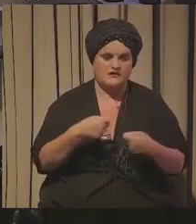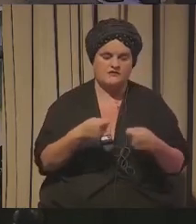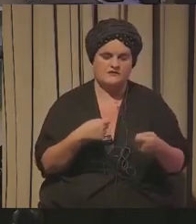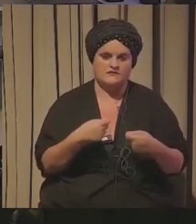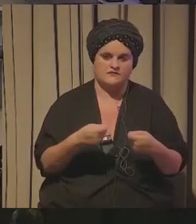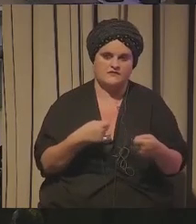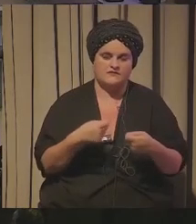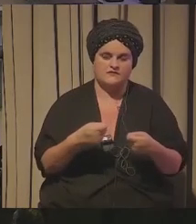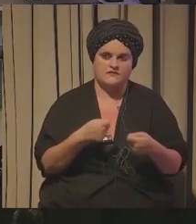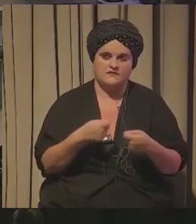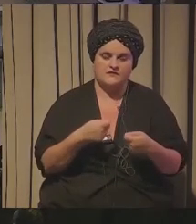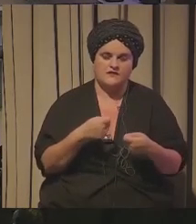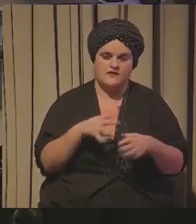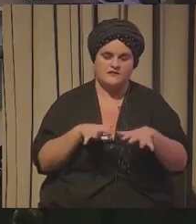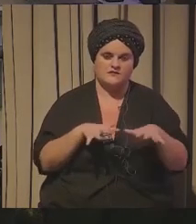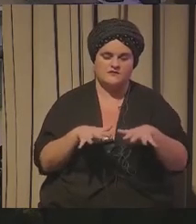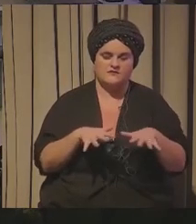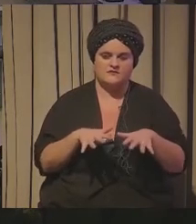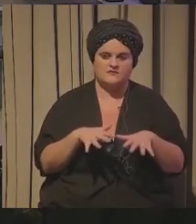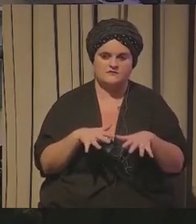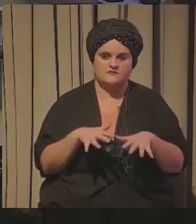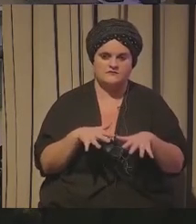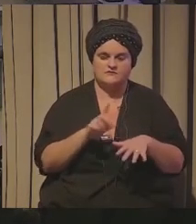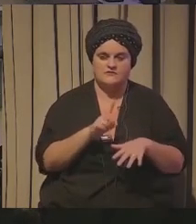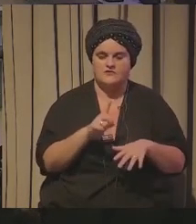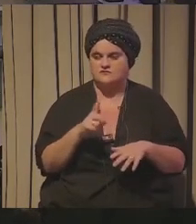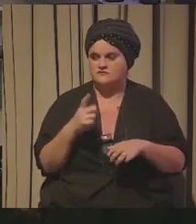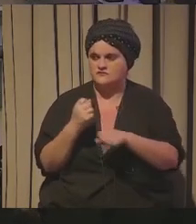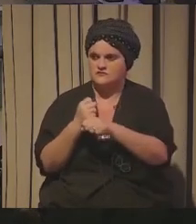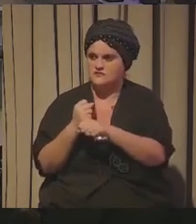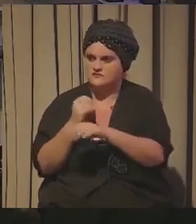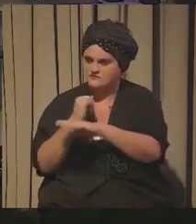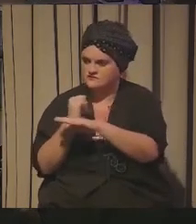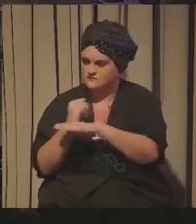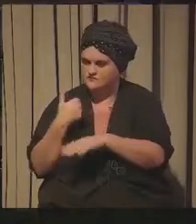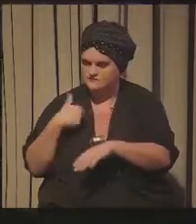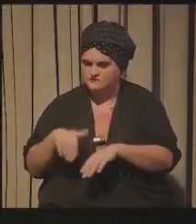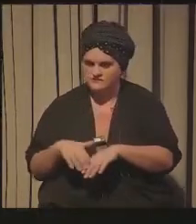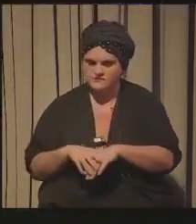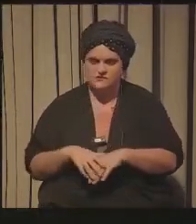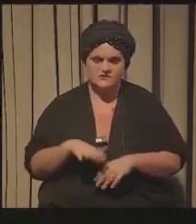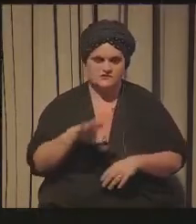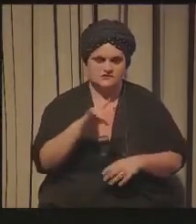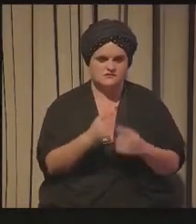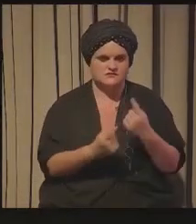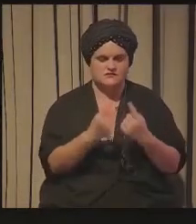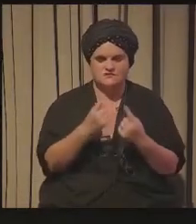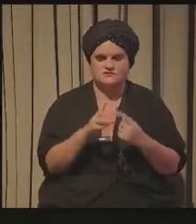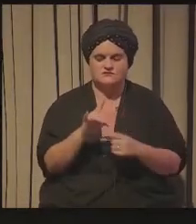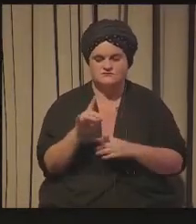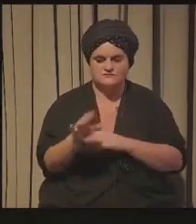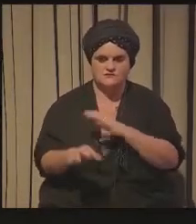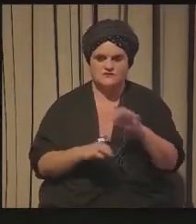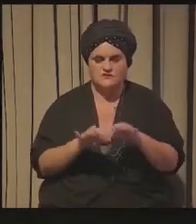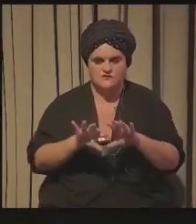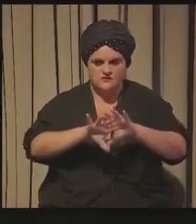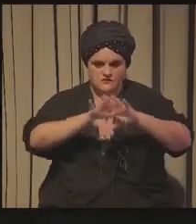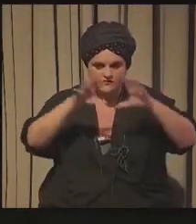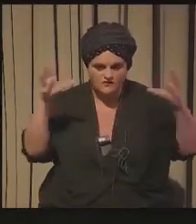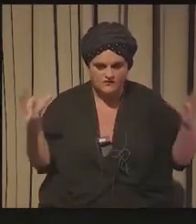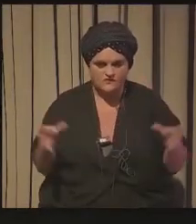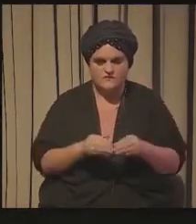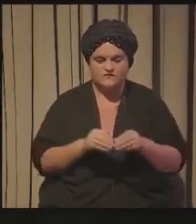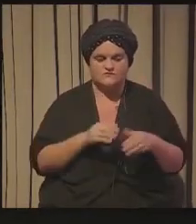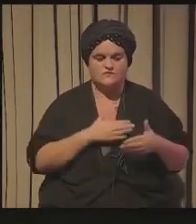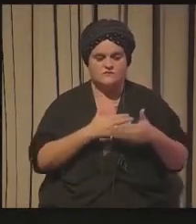en los institutos? Sí, en algunos. Somos una organización global y tenemos